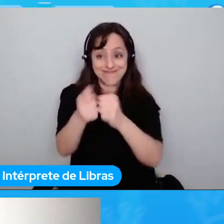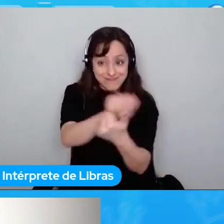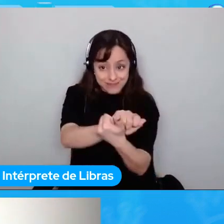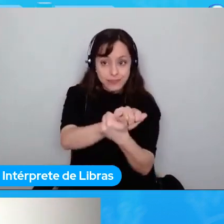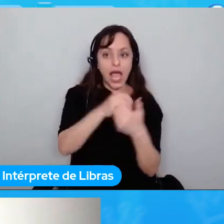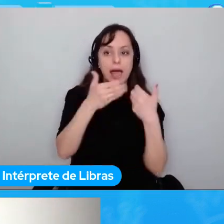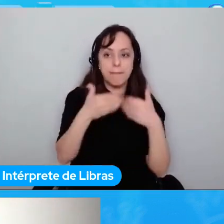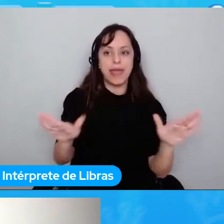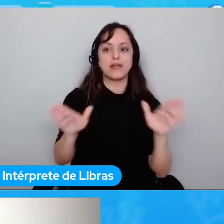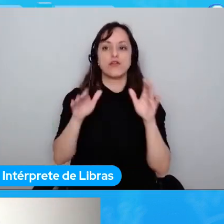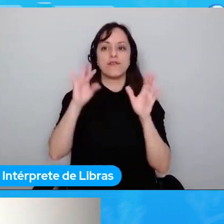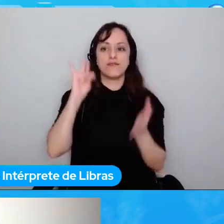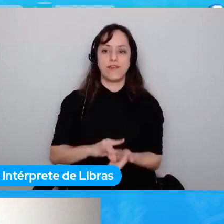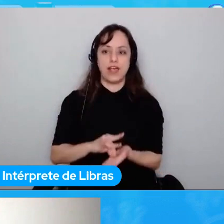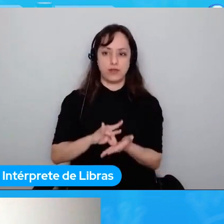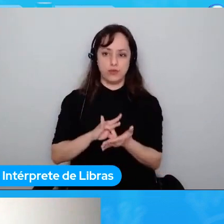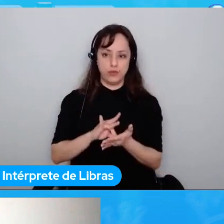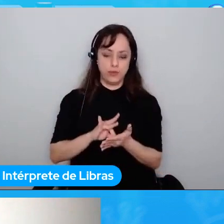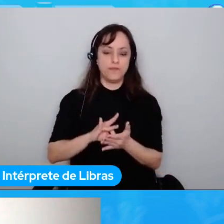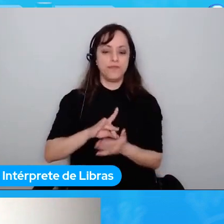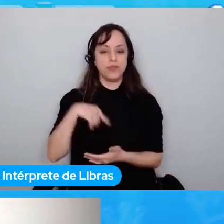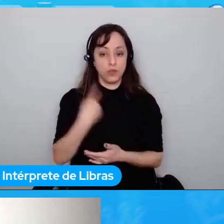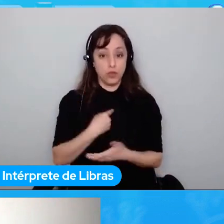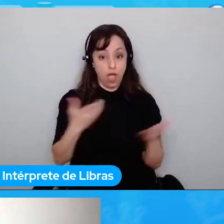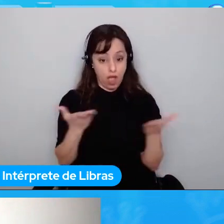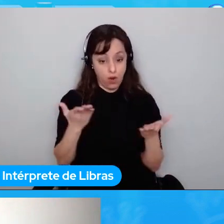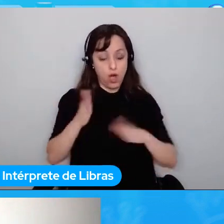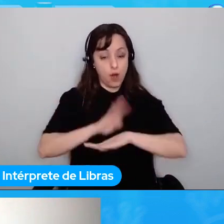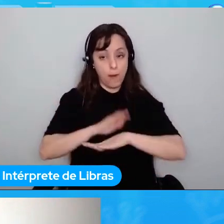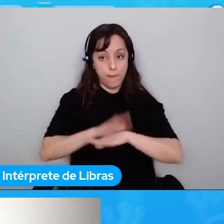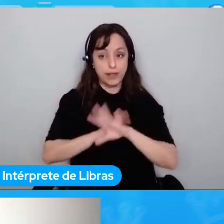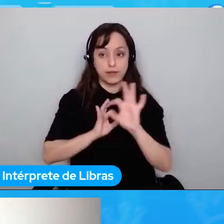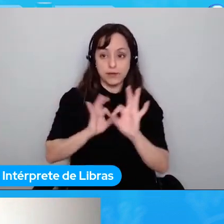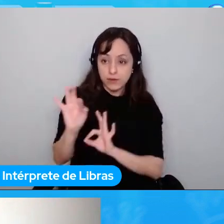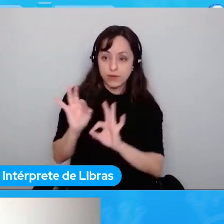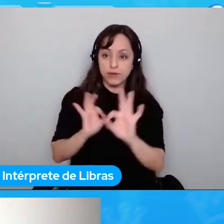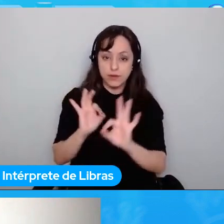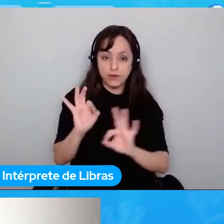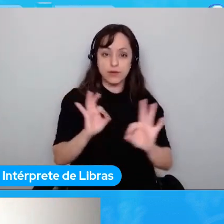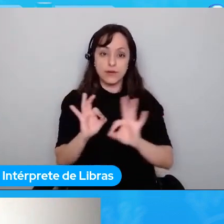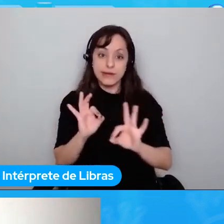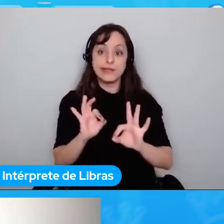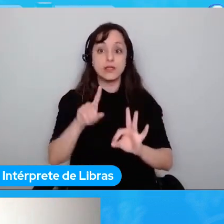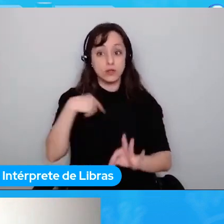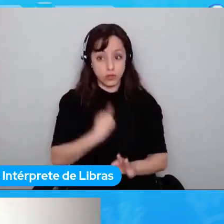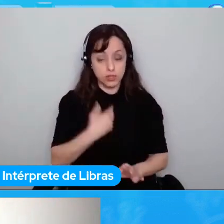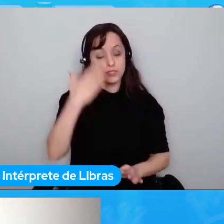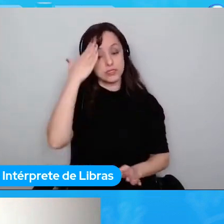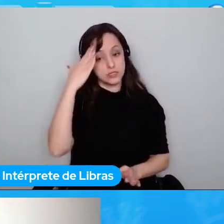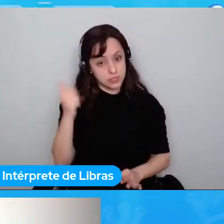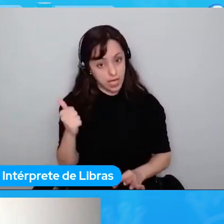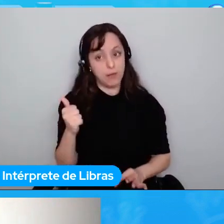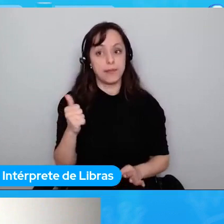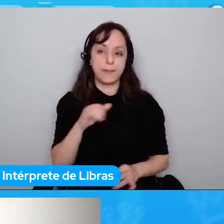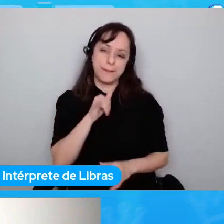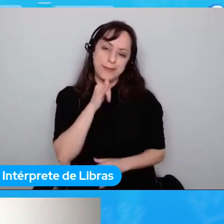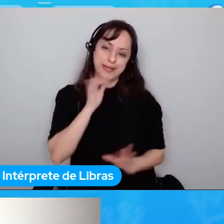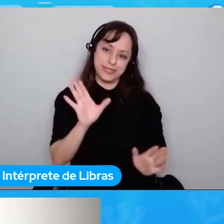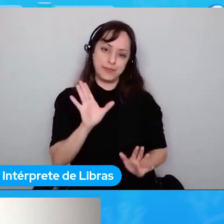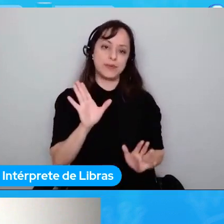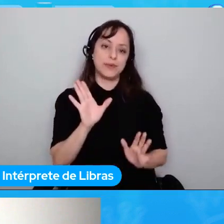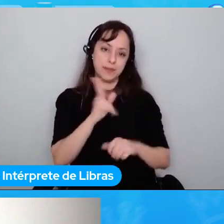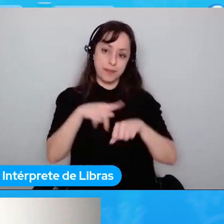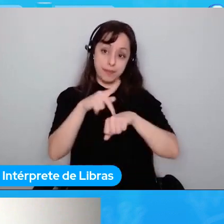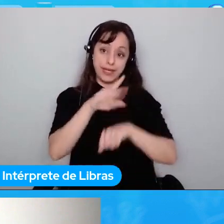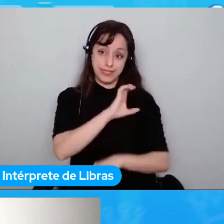abiertos. Entonces, estamos justo en ese momento de... Sabemos que, o al menos como Ecuador, como